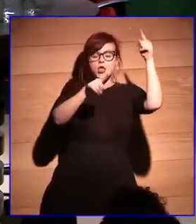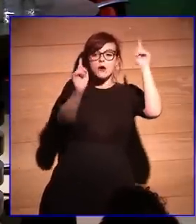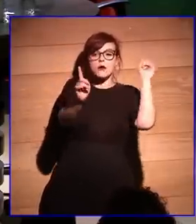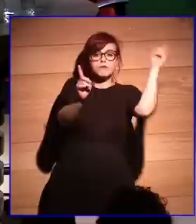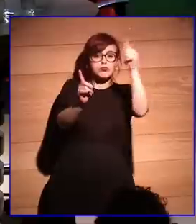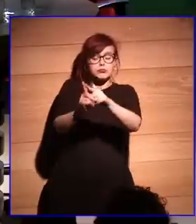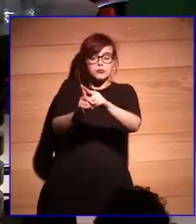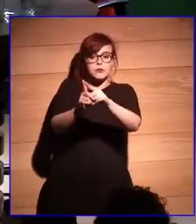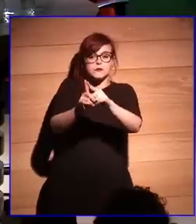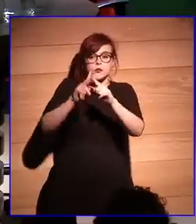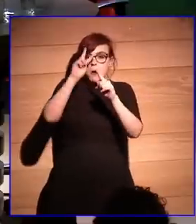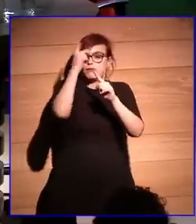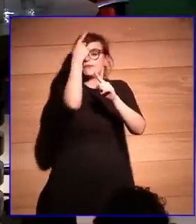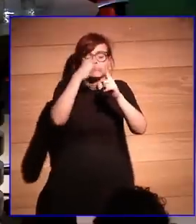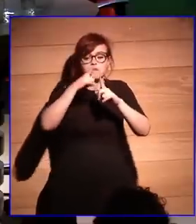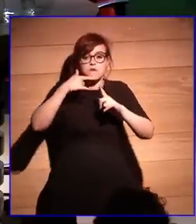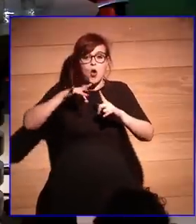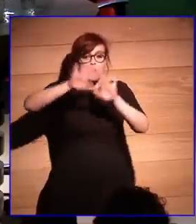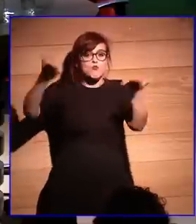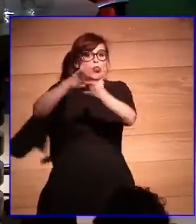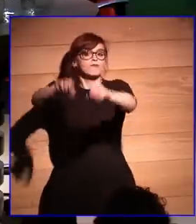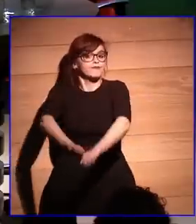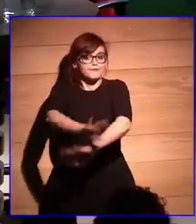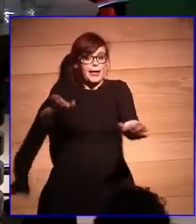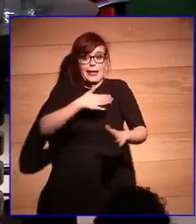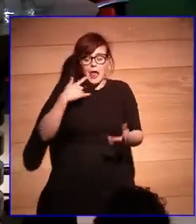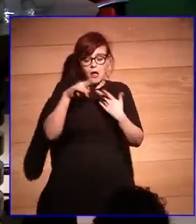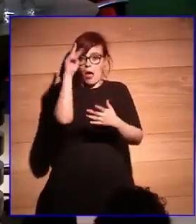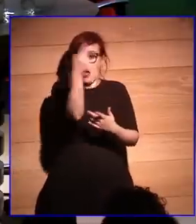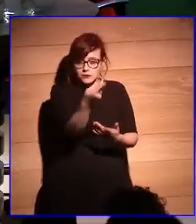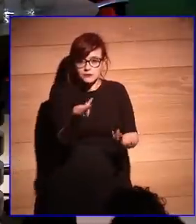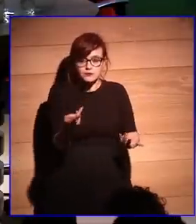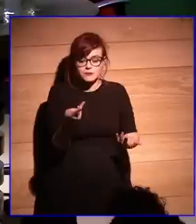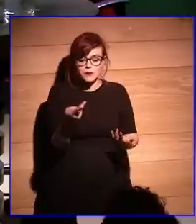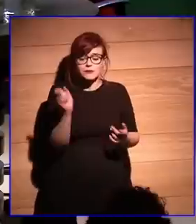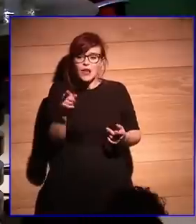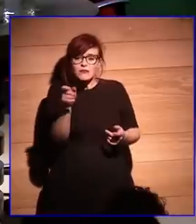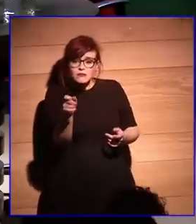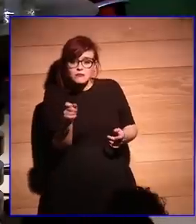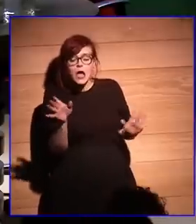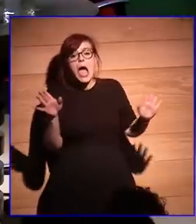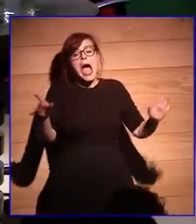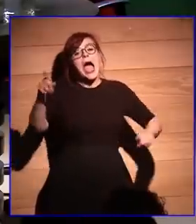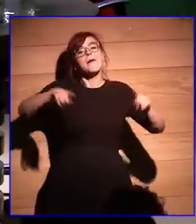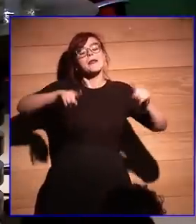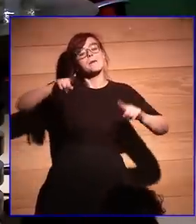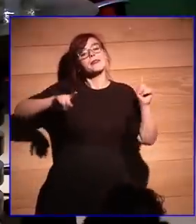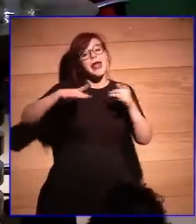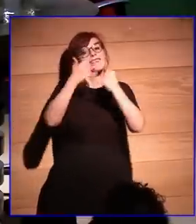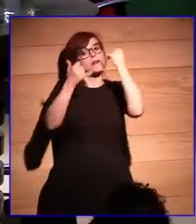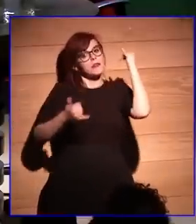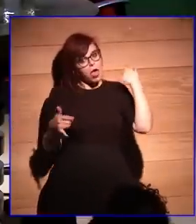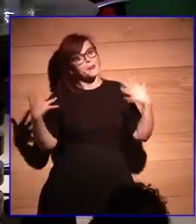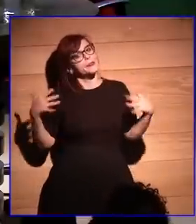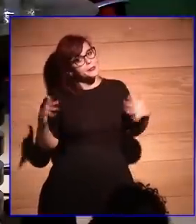es así? Esa es la ecuación. ¿Te ha pasado mucho, Javi? Vamos a ver. No, pero me refiero que como idea. O sea, la como metáfora, o sea, de